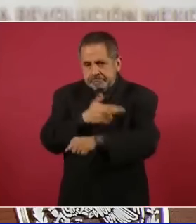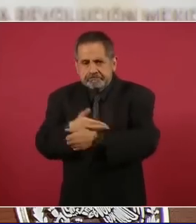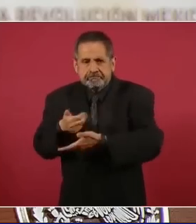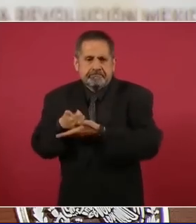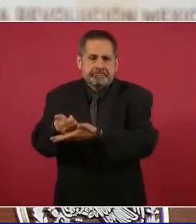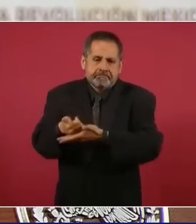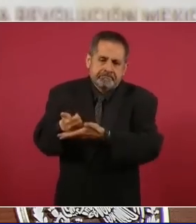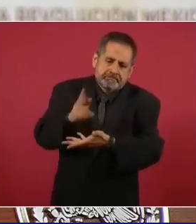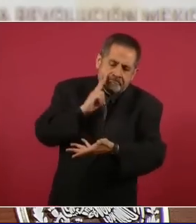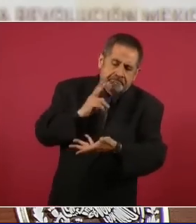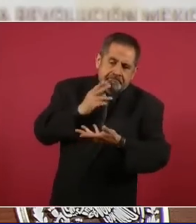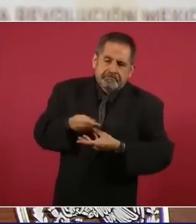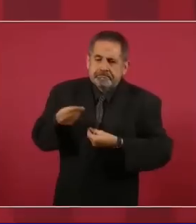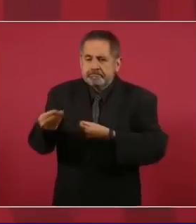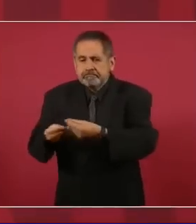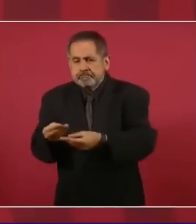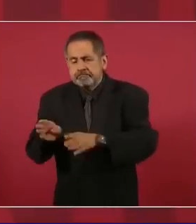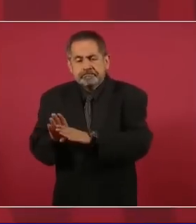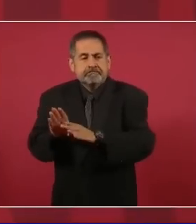puede.